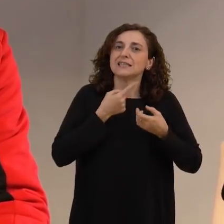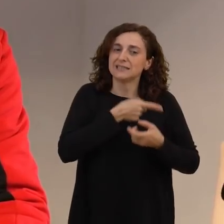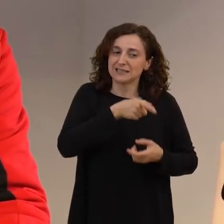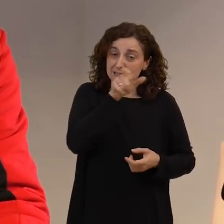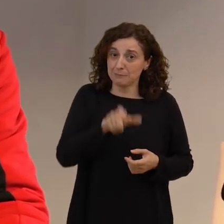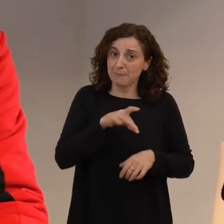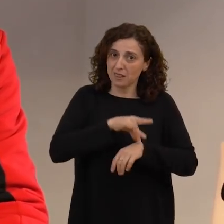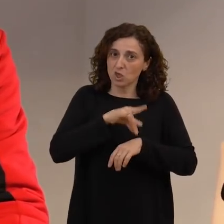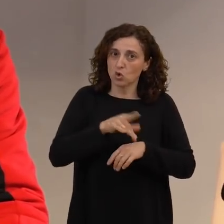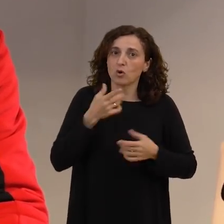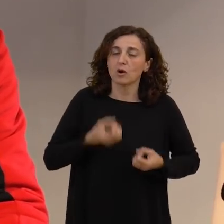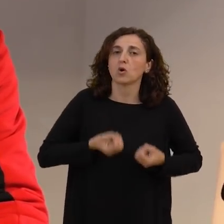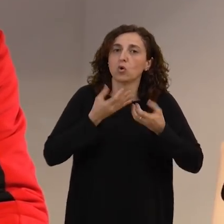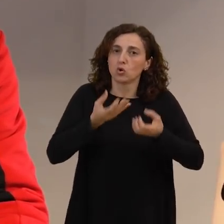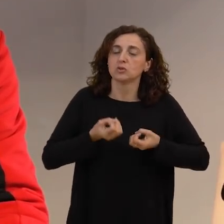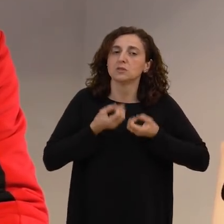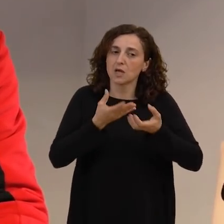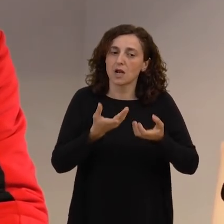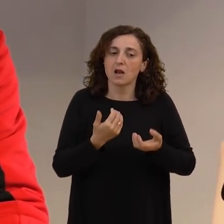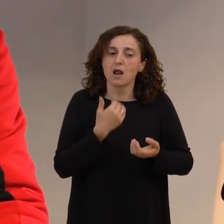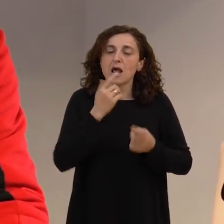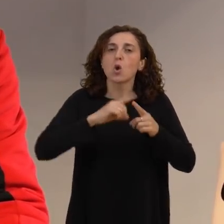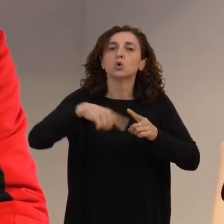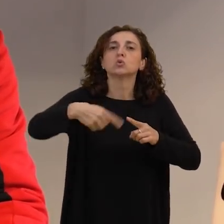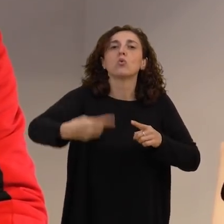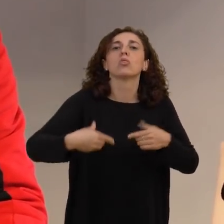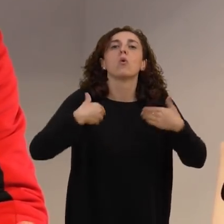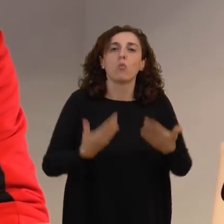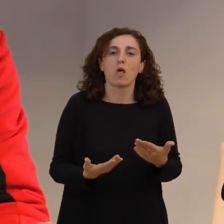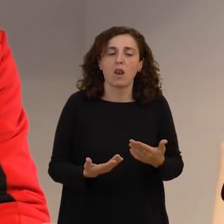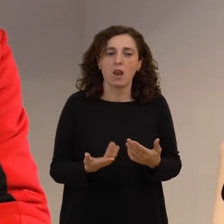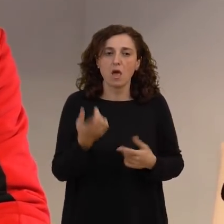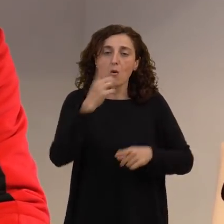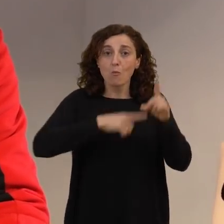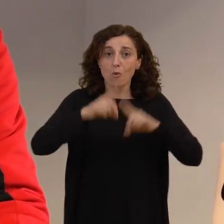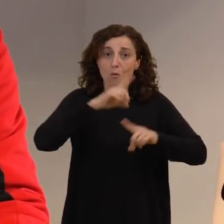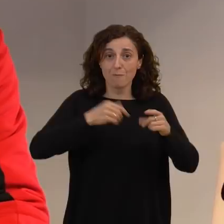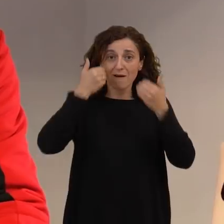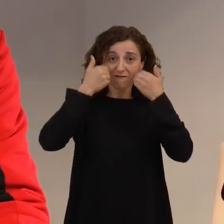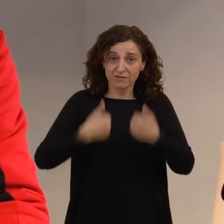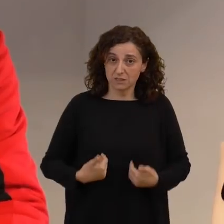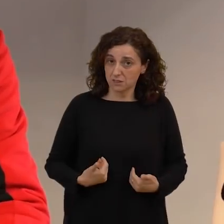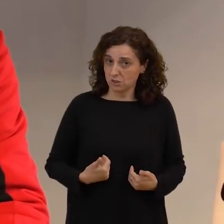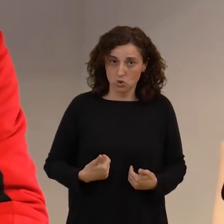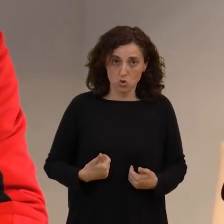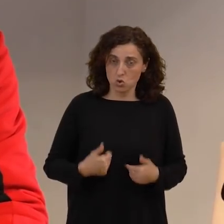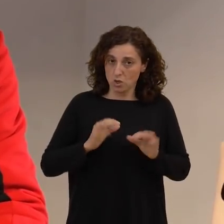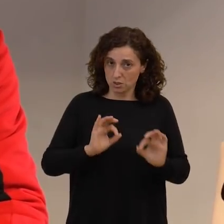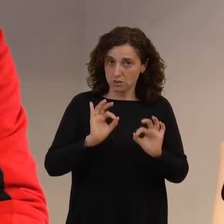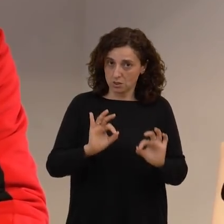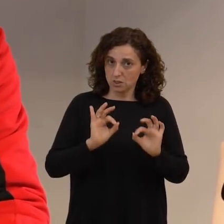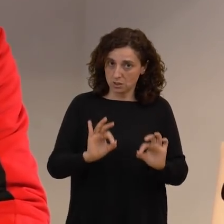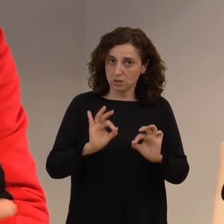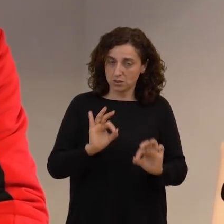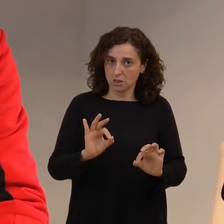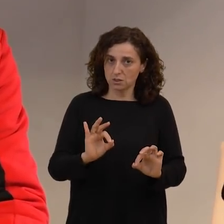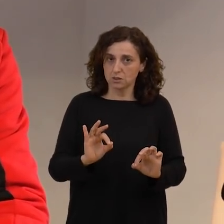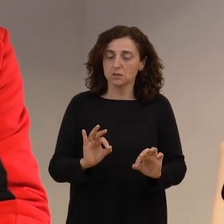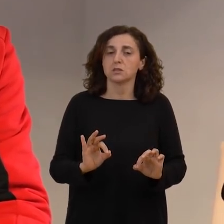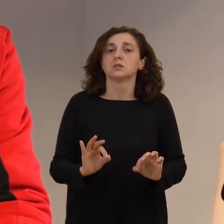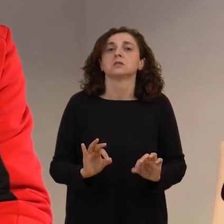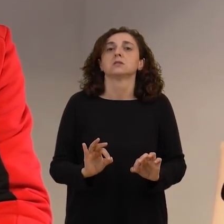ya nos empezó a hablar con nosotros de lo que realmente implicaba, que era un problema más físico, que